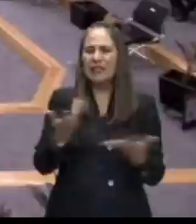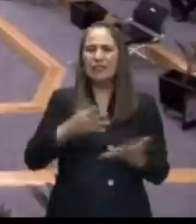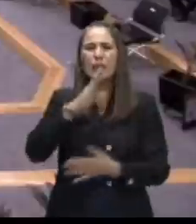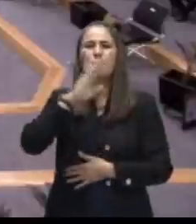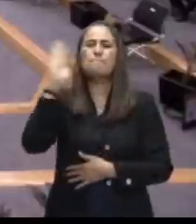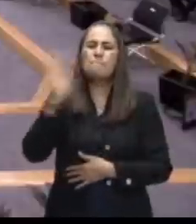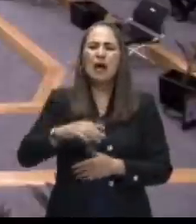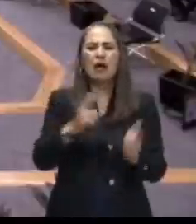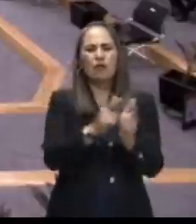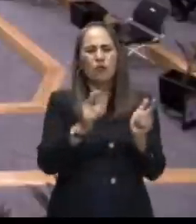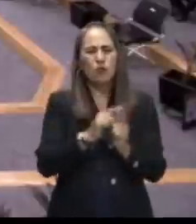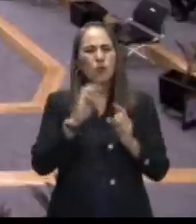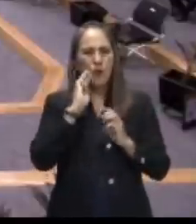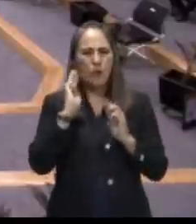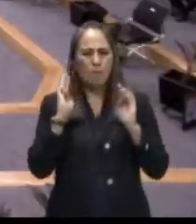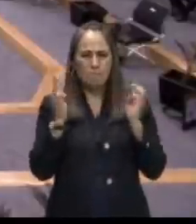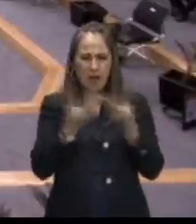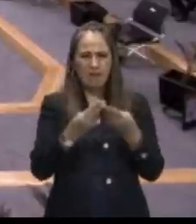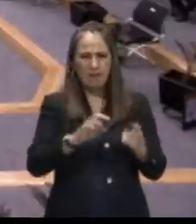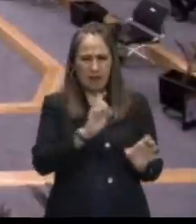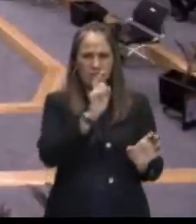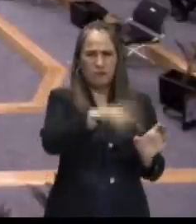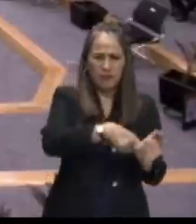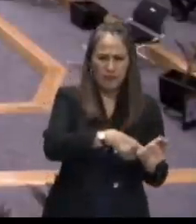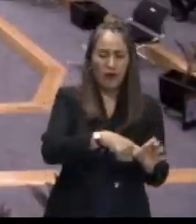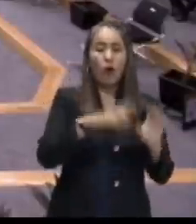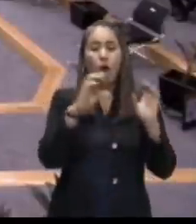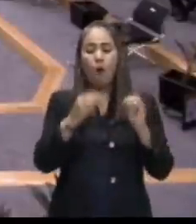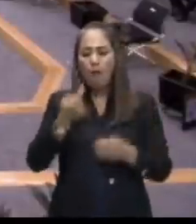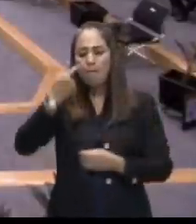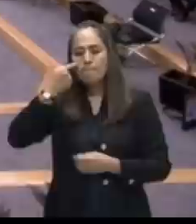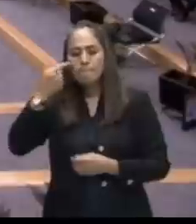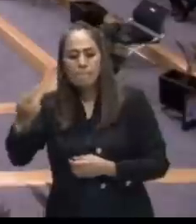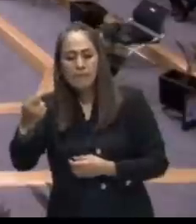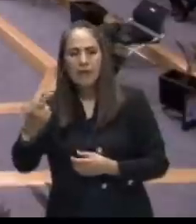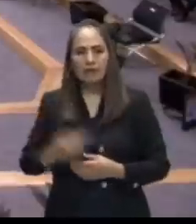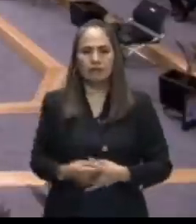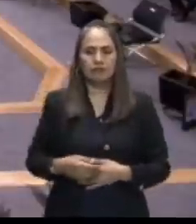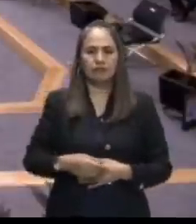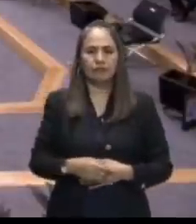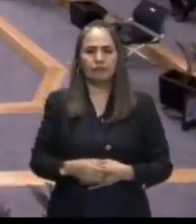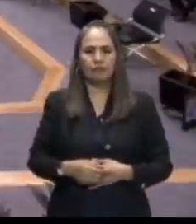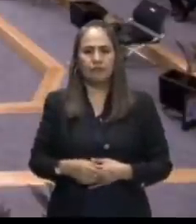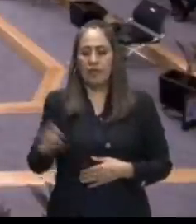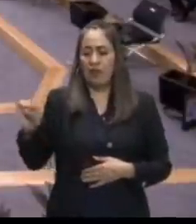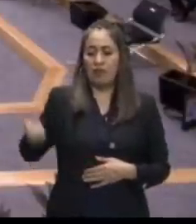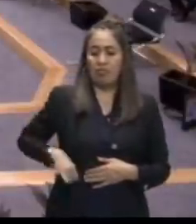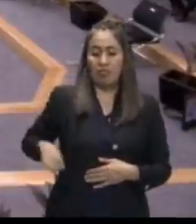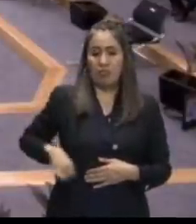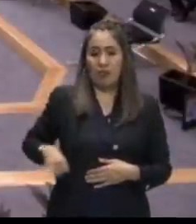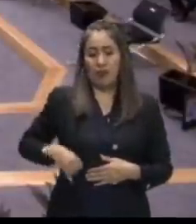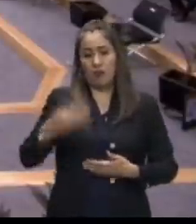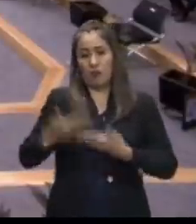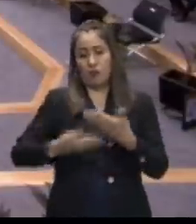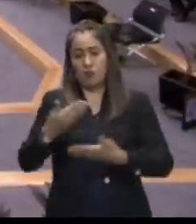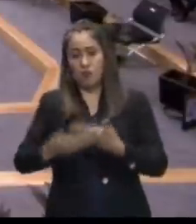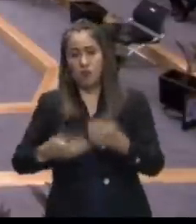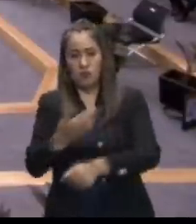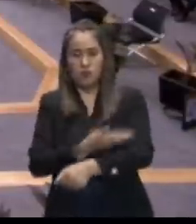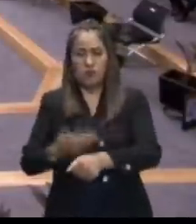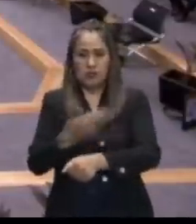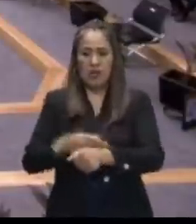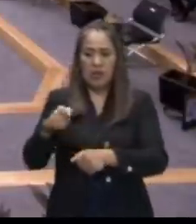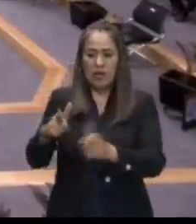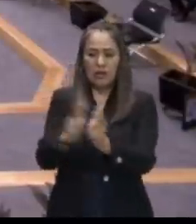crimen organizado y la intromisión de los carteles en este caso en partidos políticos como